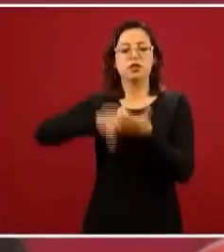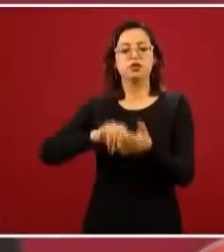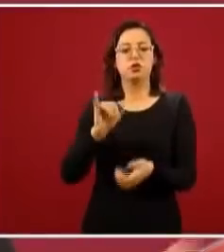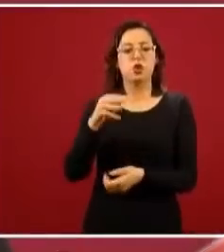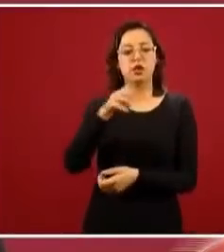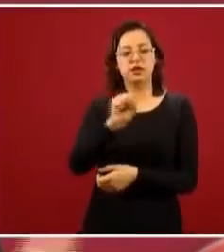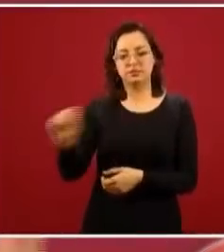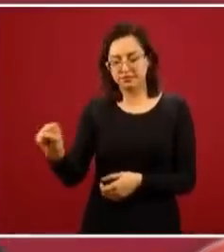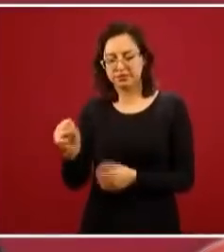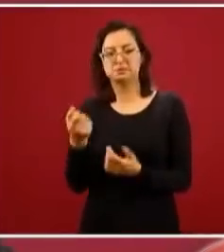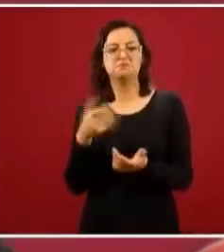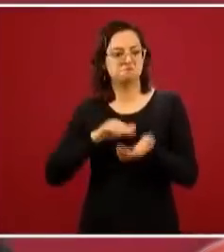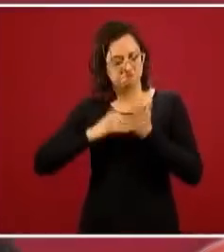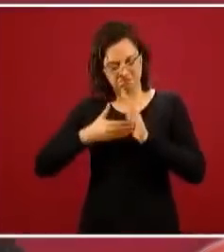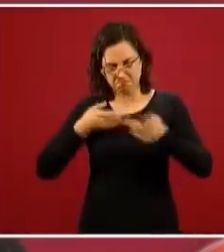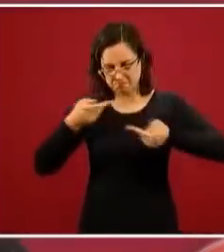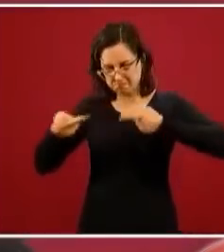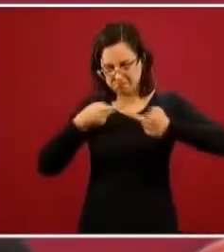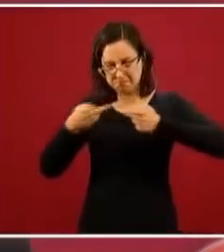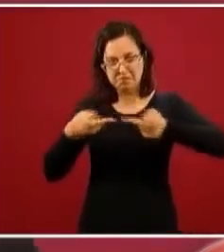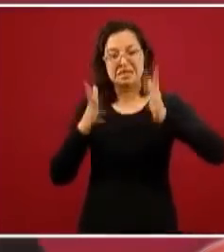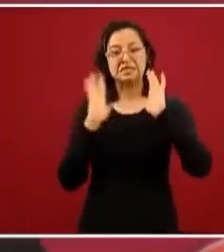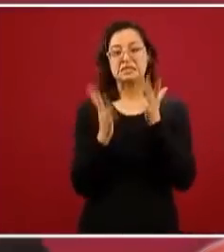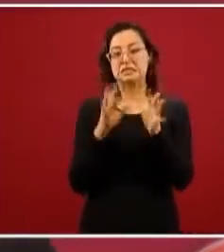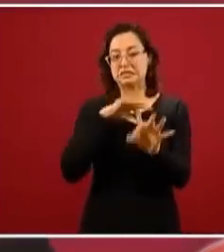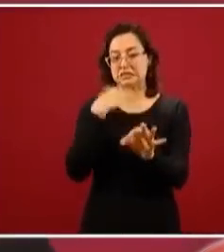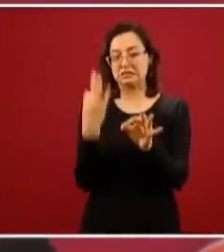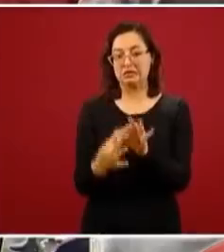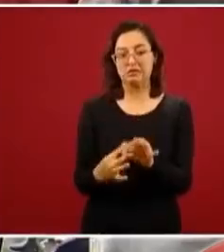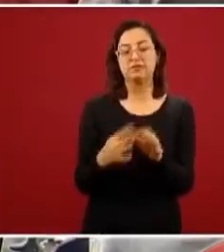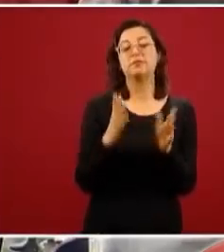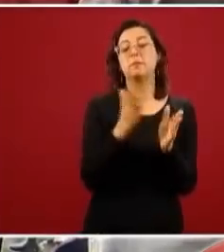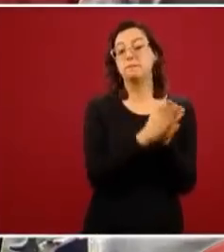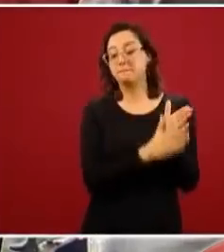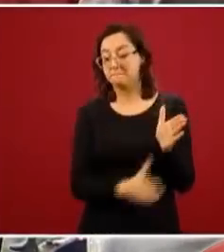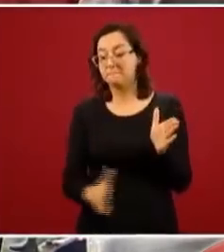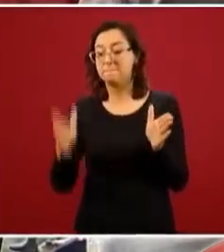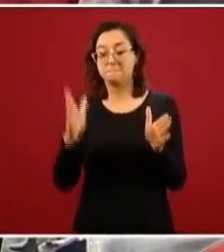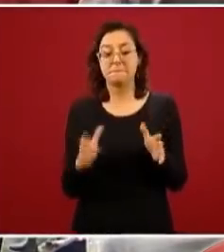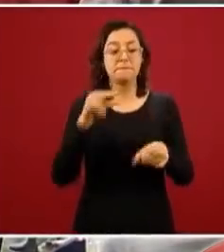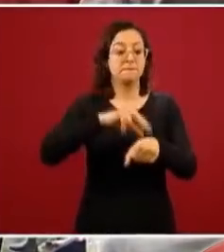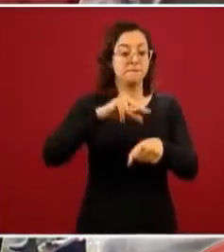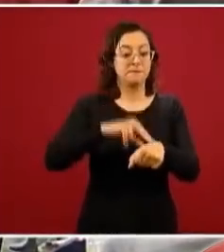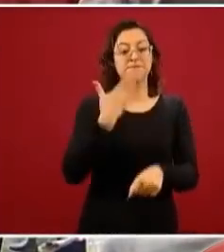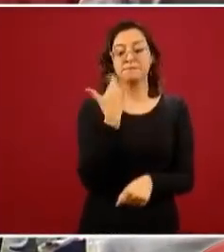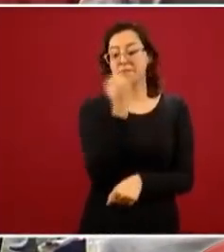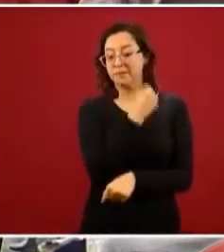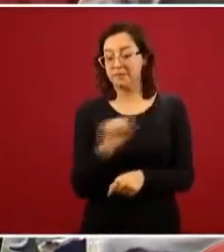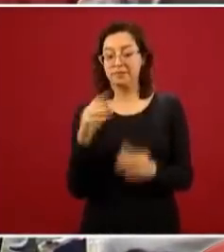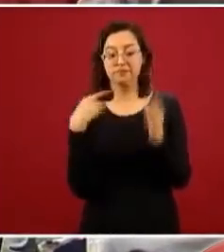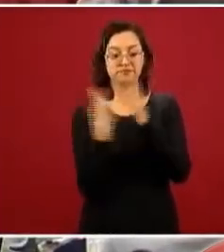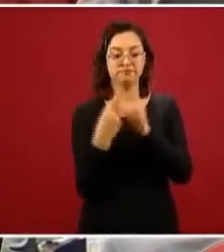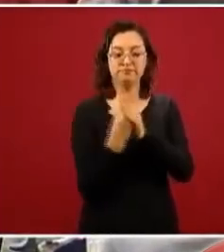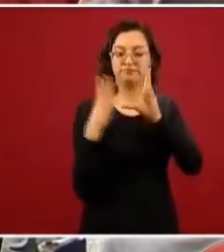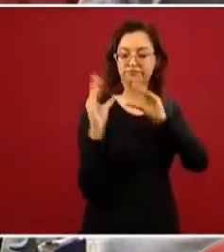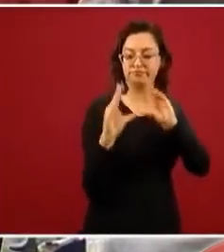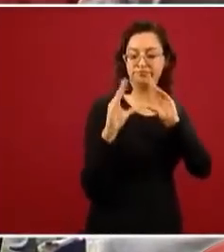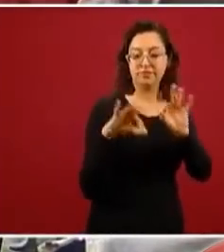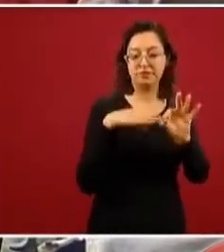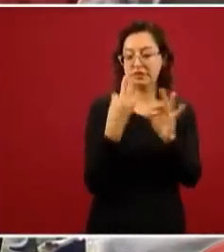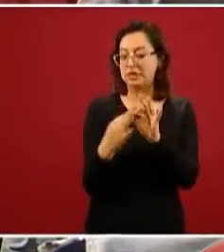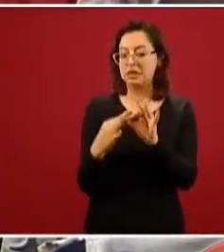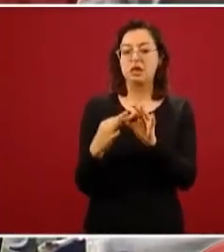IMSS, y justamente está terminando el ciclo de formación de médicos especialistas en todas